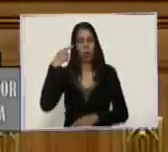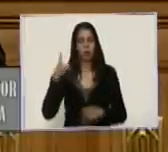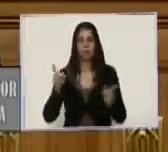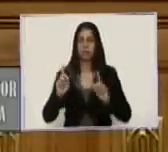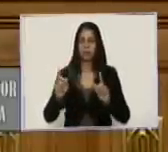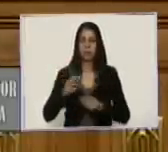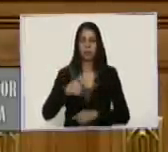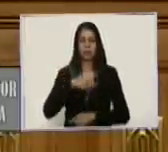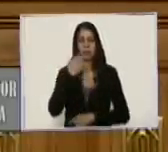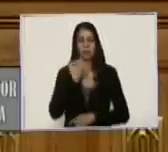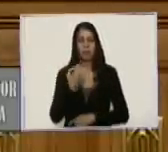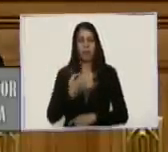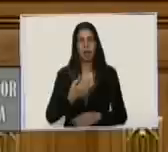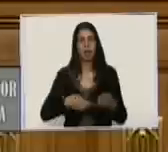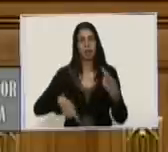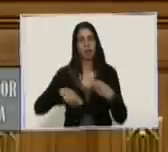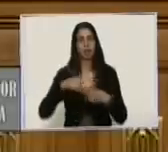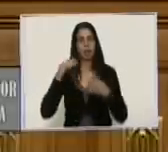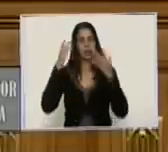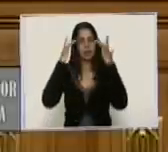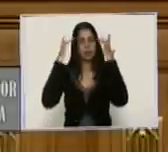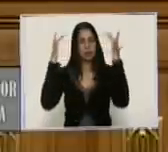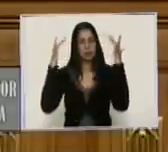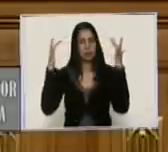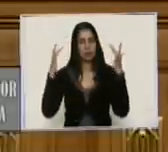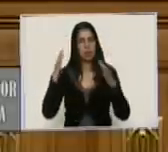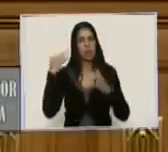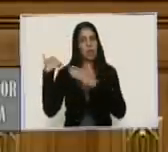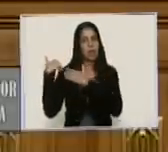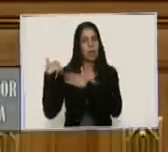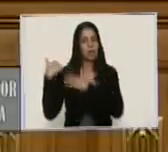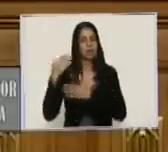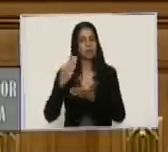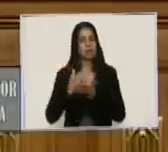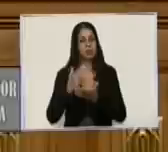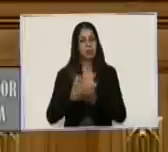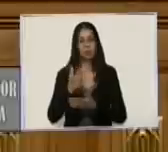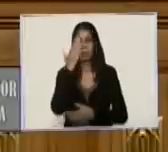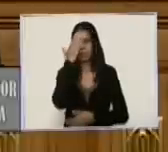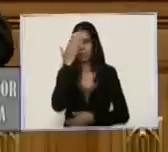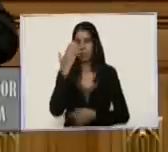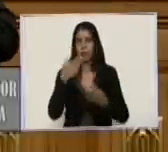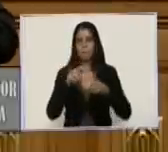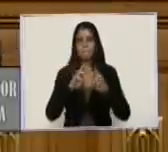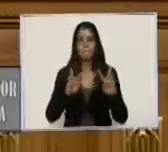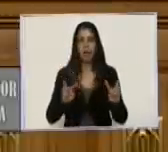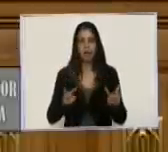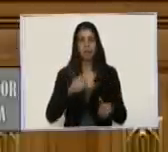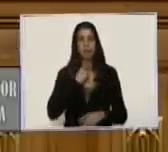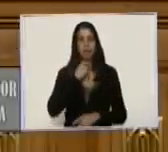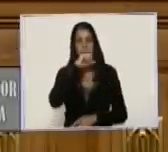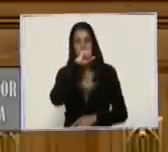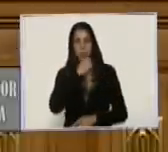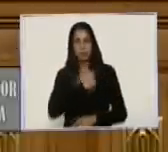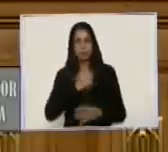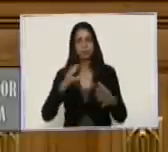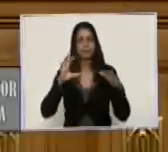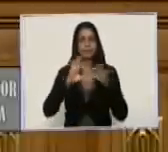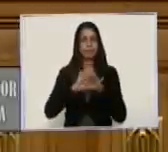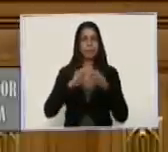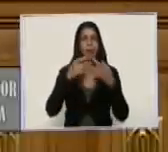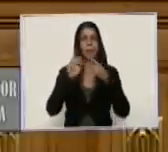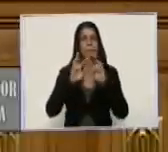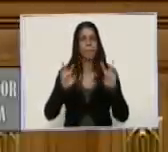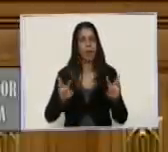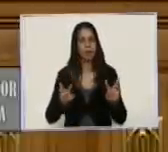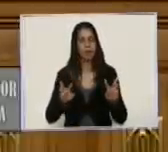revolucionarios, inteligentes, responsables, pero siempre vamos a estar enfrente de la paz, siempre vamos a estar de mano con la paz